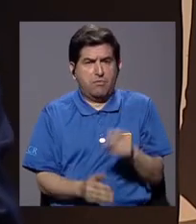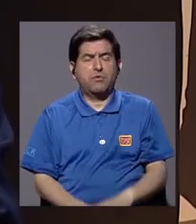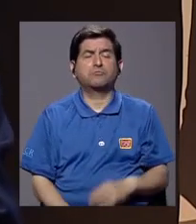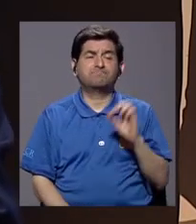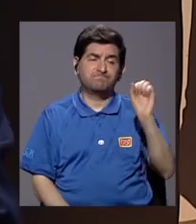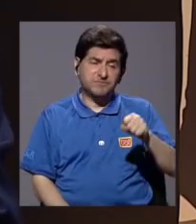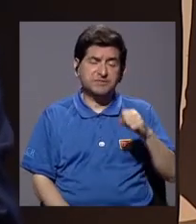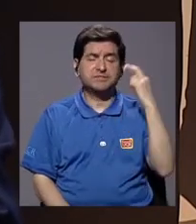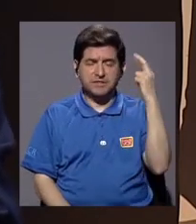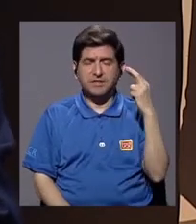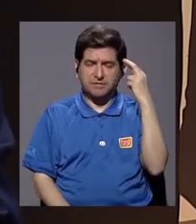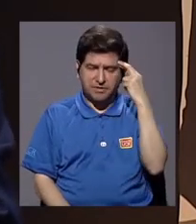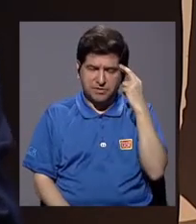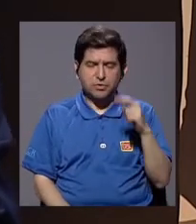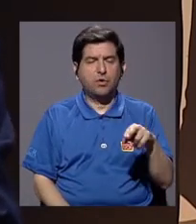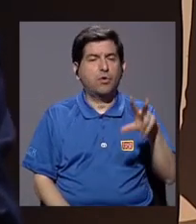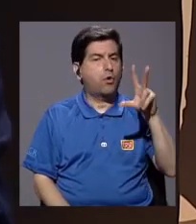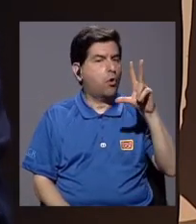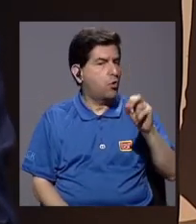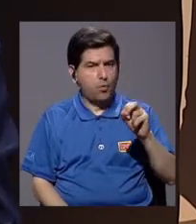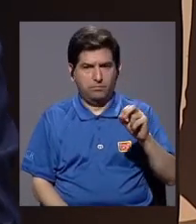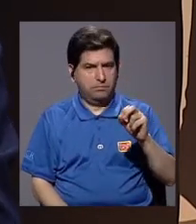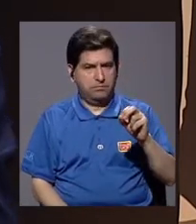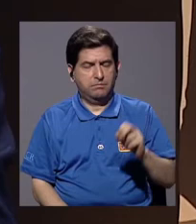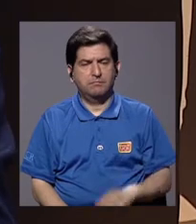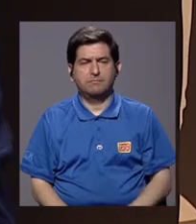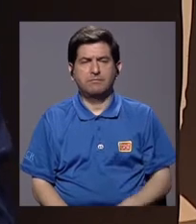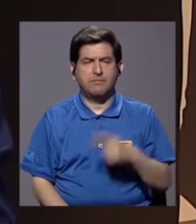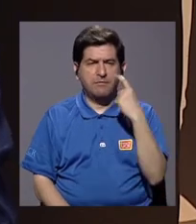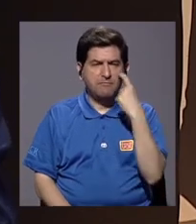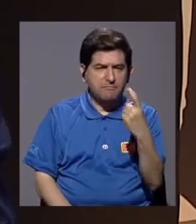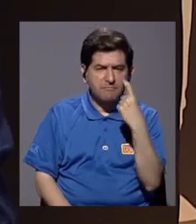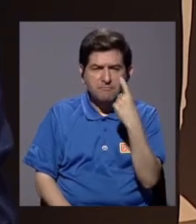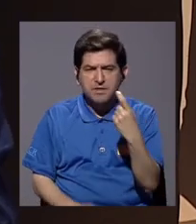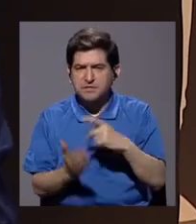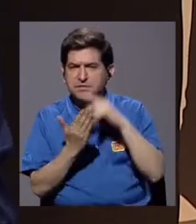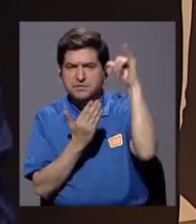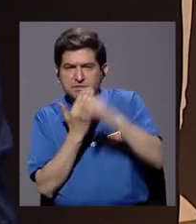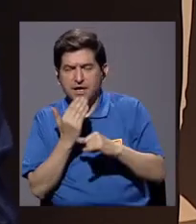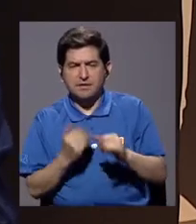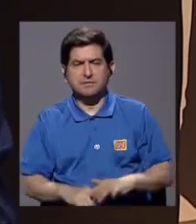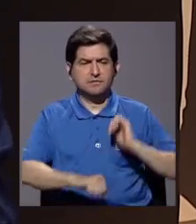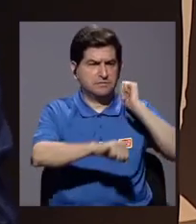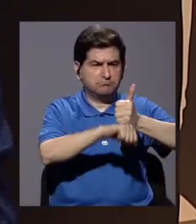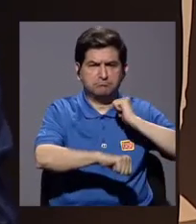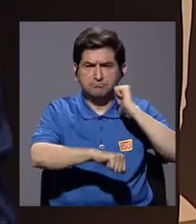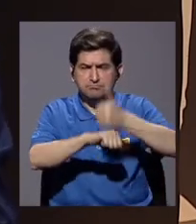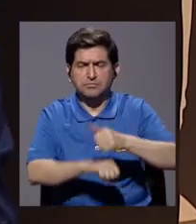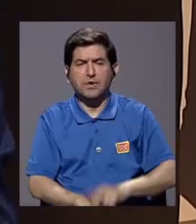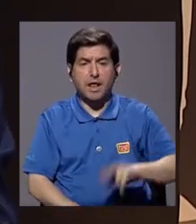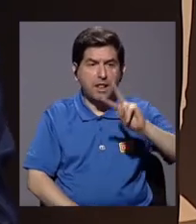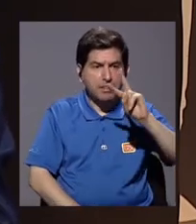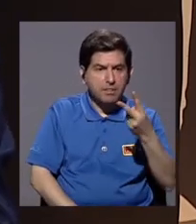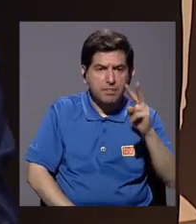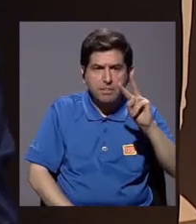es razonable o no es razonable. La fiscalización de proyectos, hemos logrado determinar que hay duplicaciones, es decir,